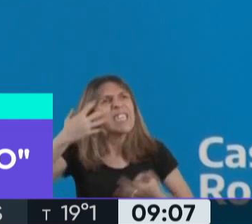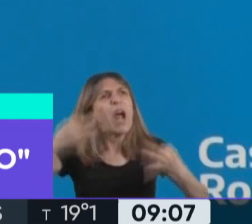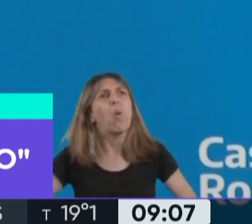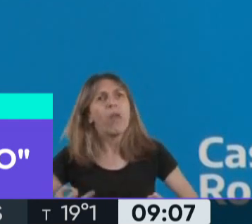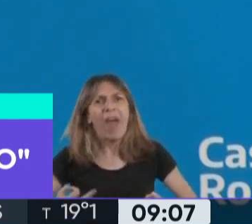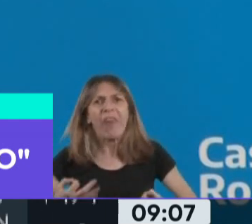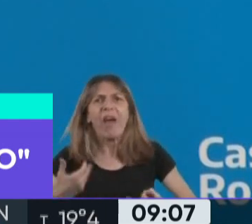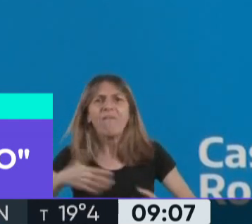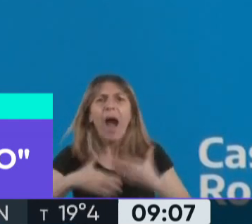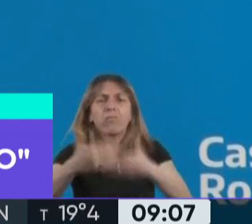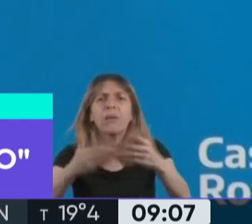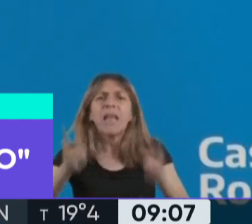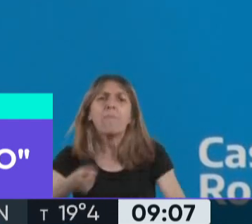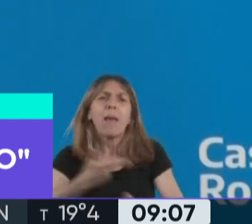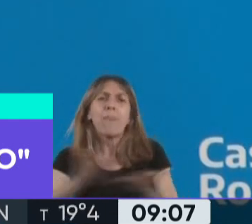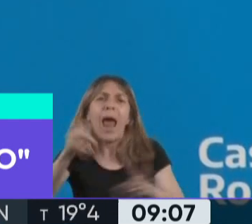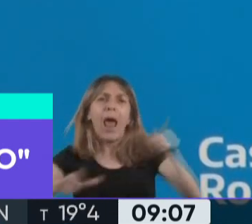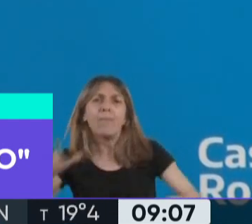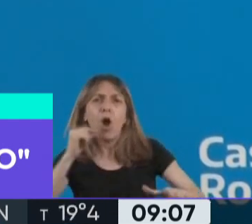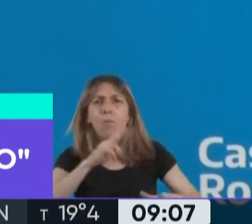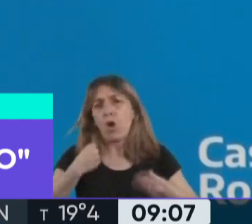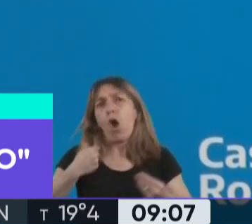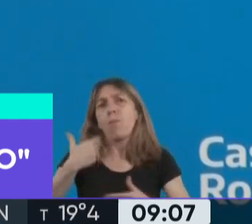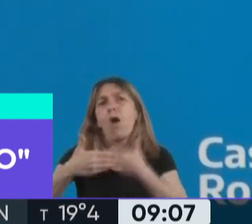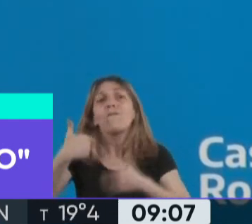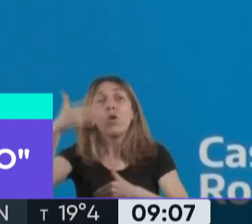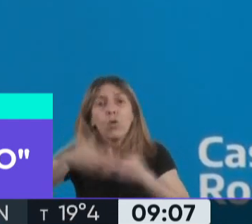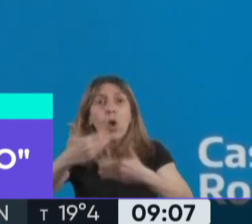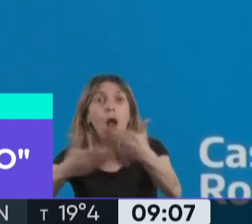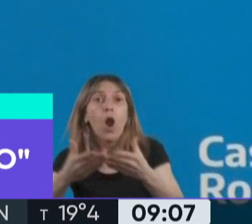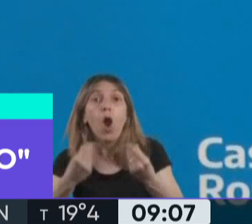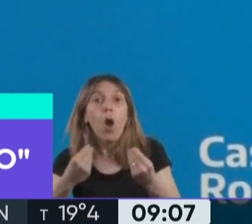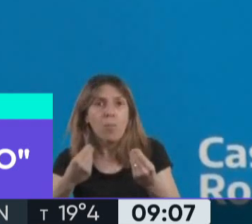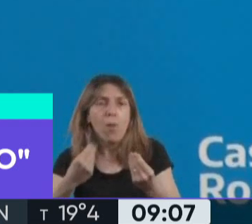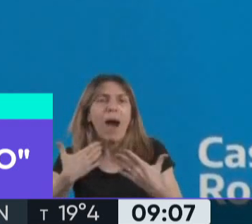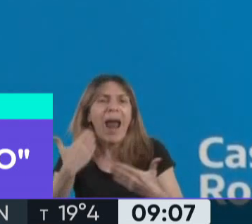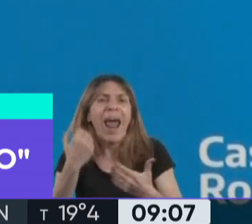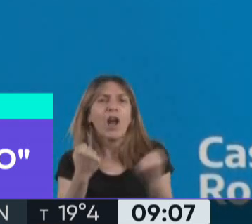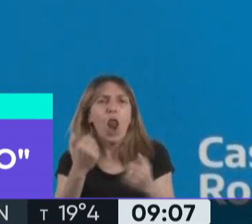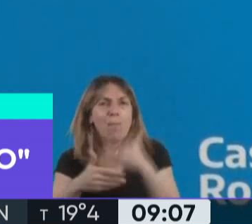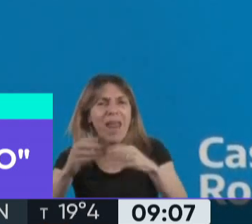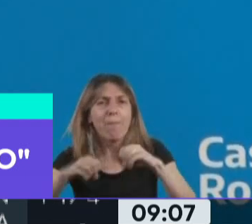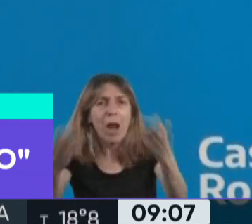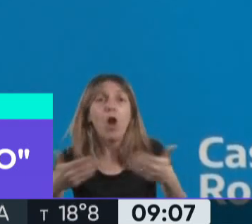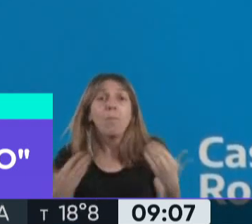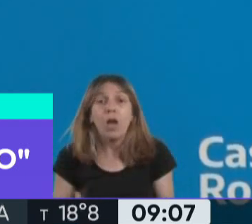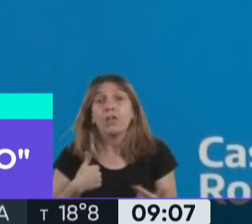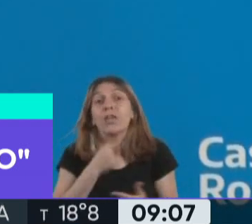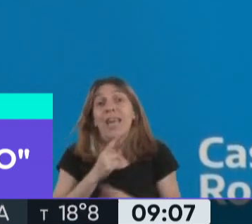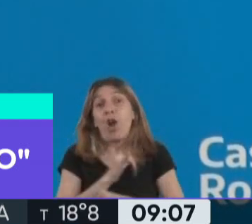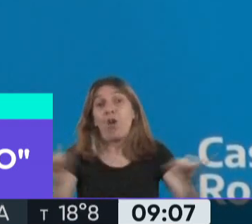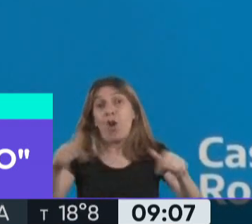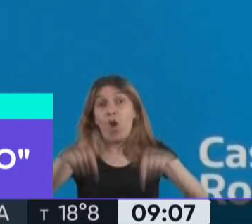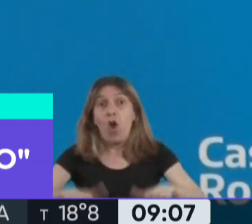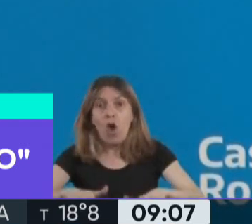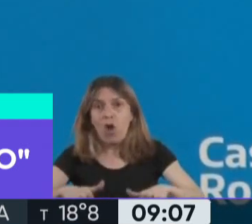de cuál es el camino que vamos a recorrer en adelante para seguir consolidando este momento de crecimiento. Así que eso era lo que yo quería decirles